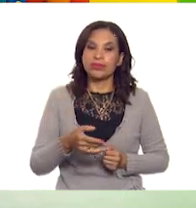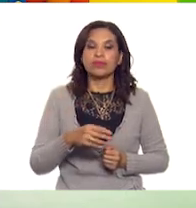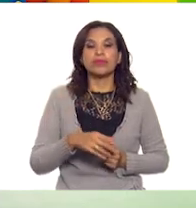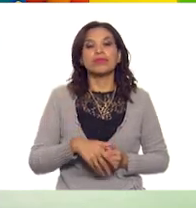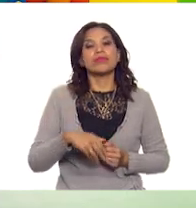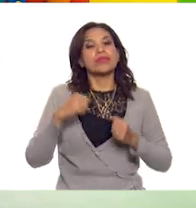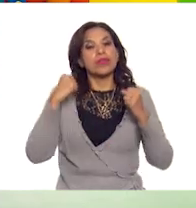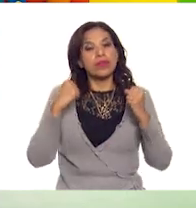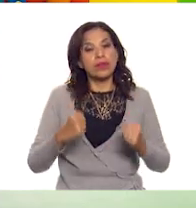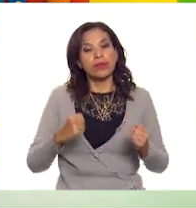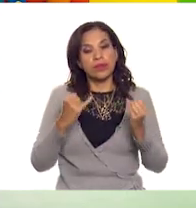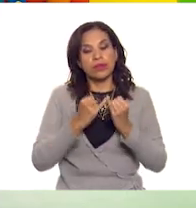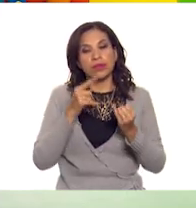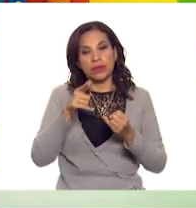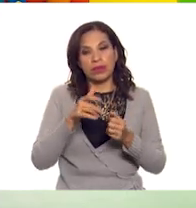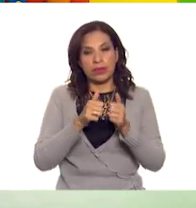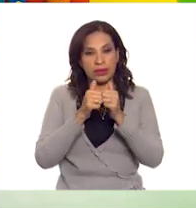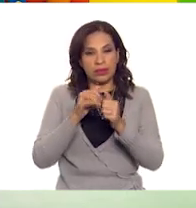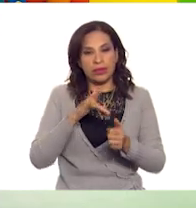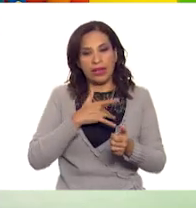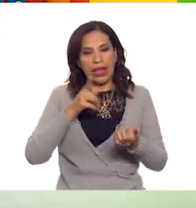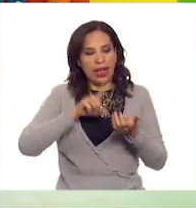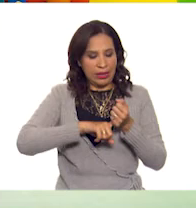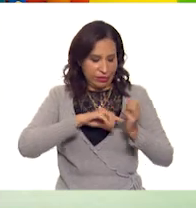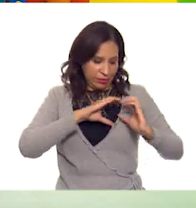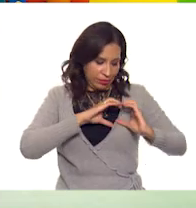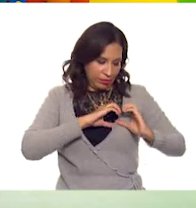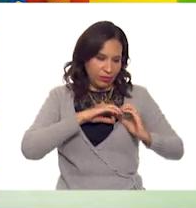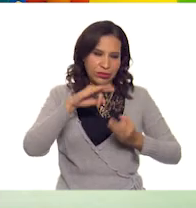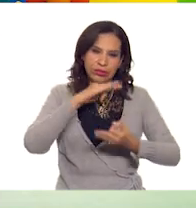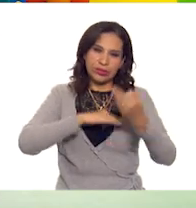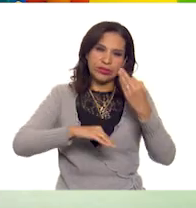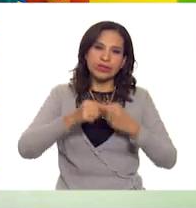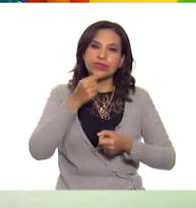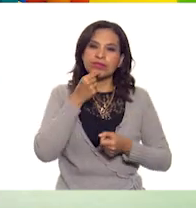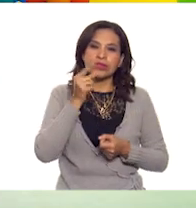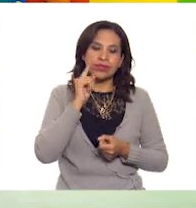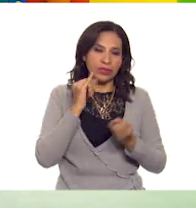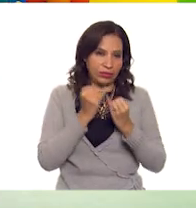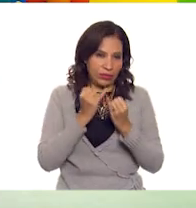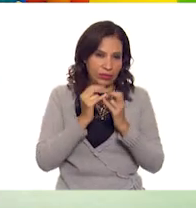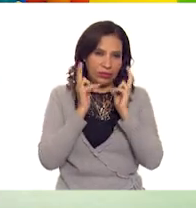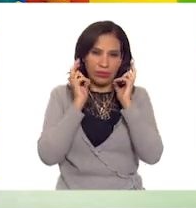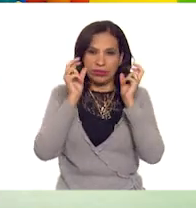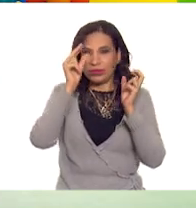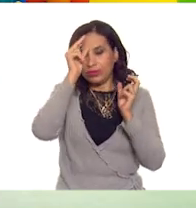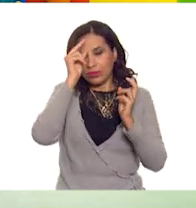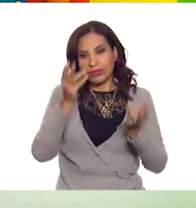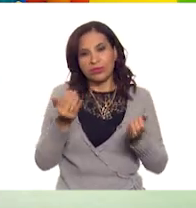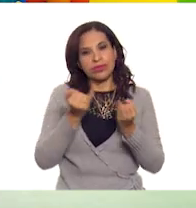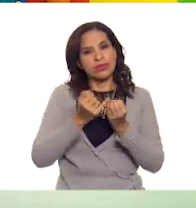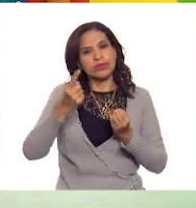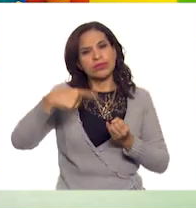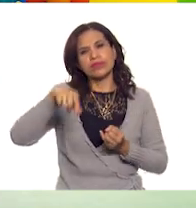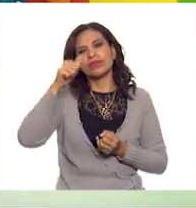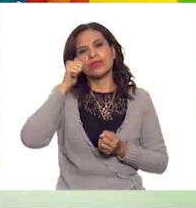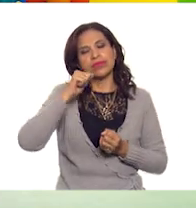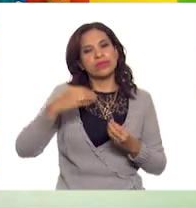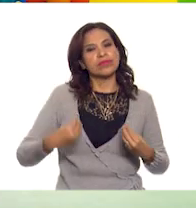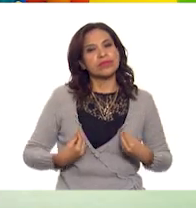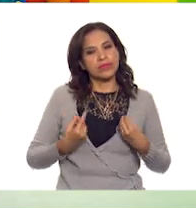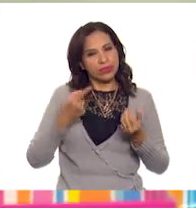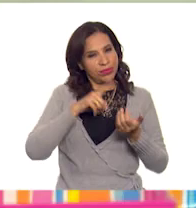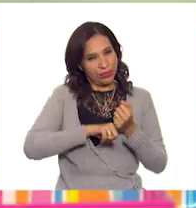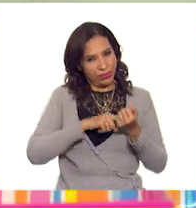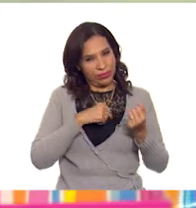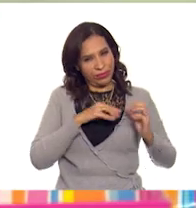Y seguro que también te quedas en el corazón de todas las niñas y los niños, al igual que a Jolisto. ¡Sí! Y ustedes siempre vivirán en el